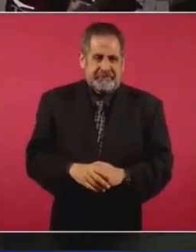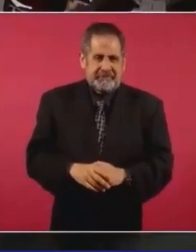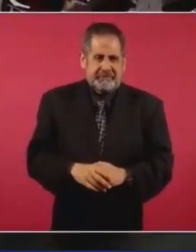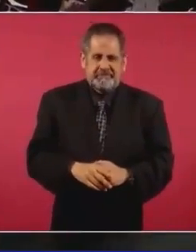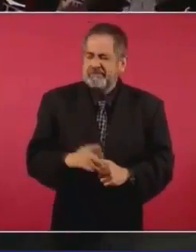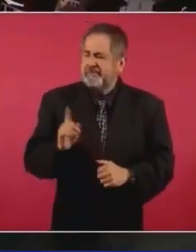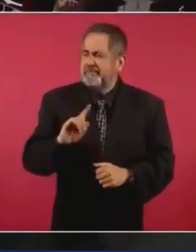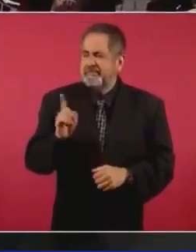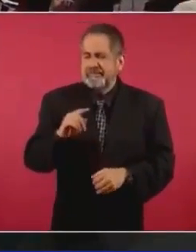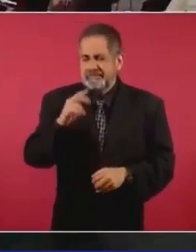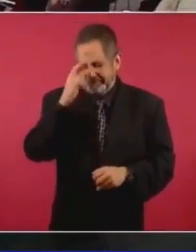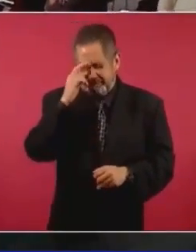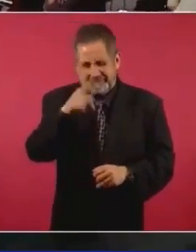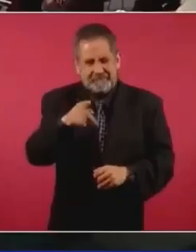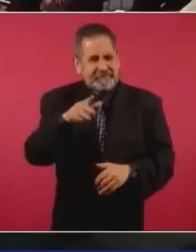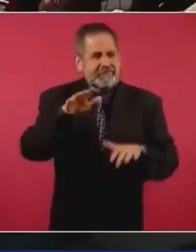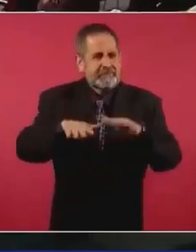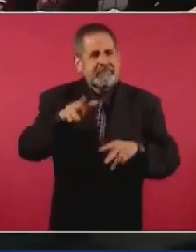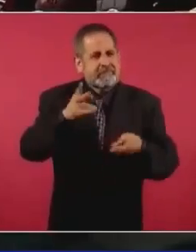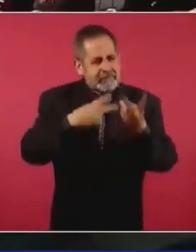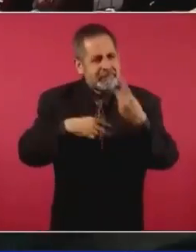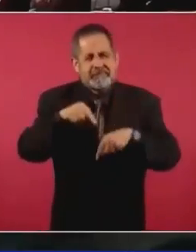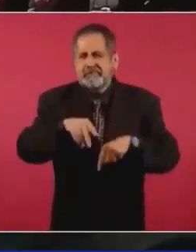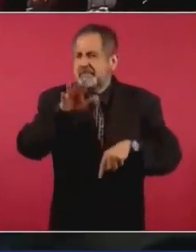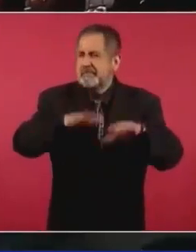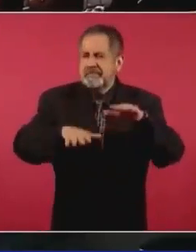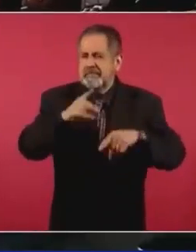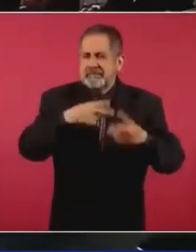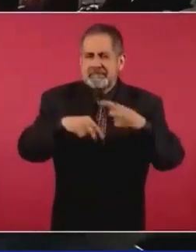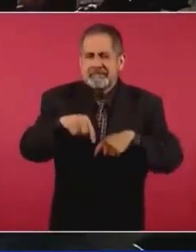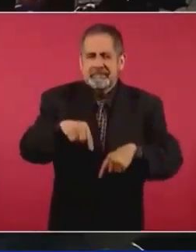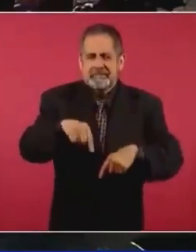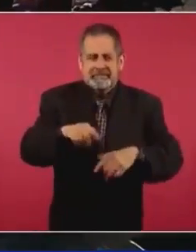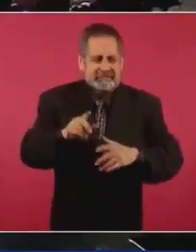No, una que viene a veces aquí.